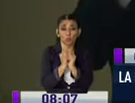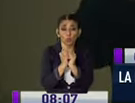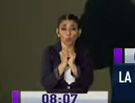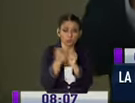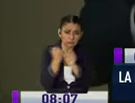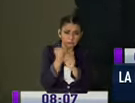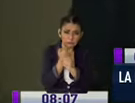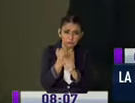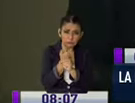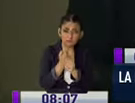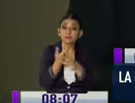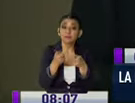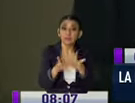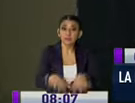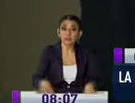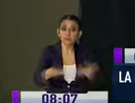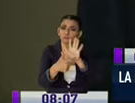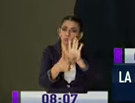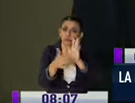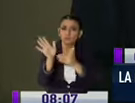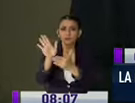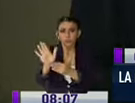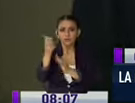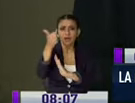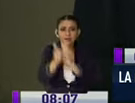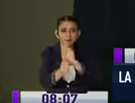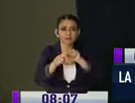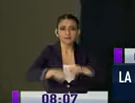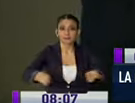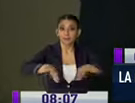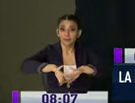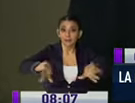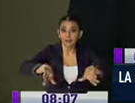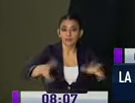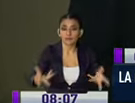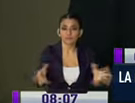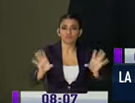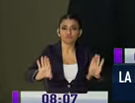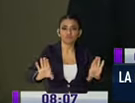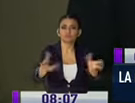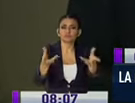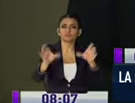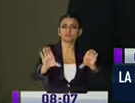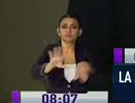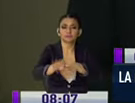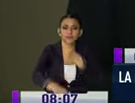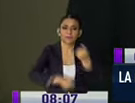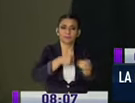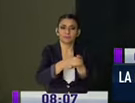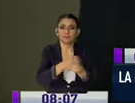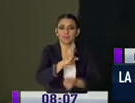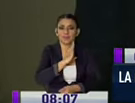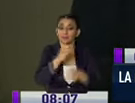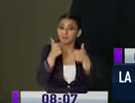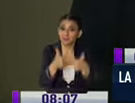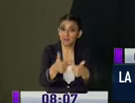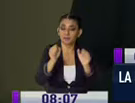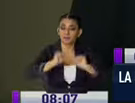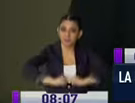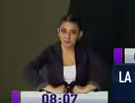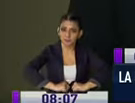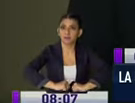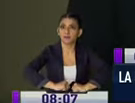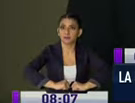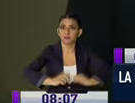y presentar sus obras por separado y también con el apoyo técnico que trae